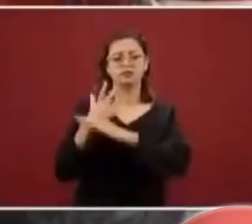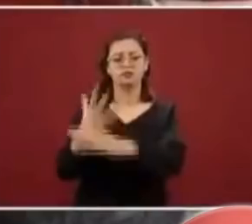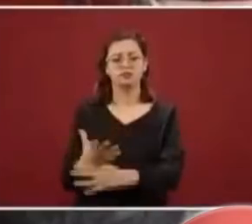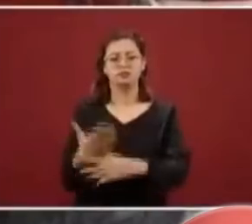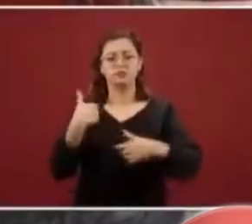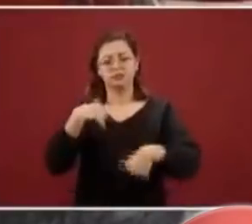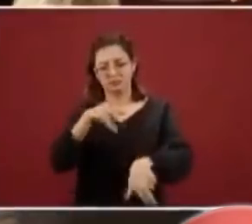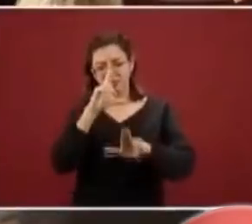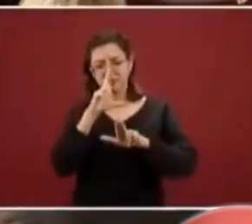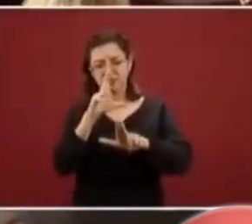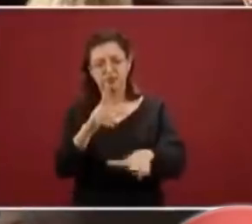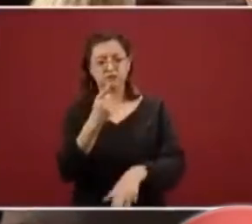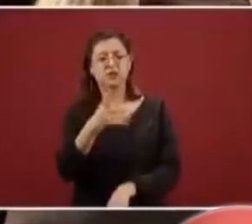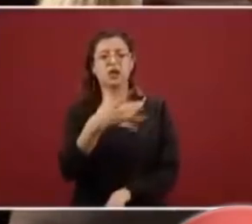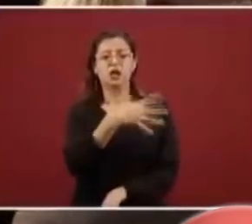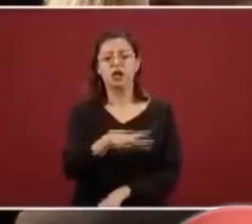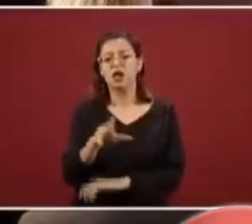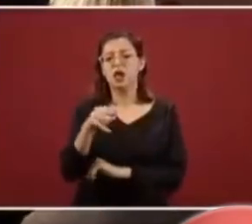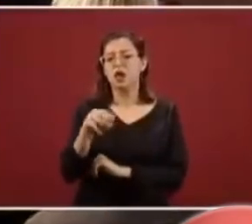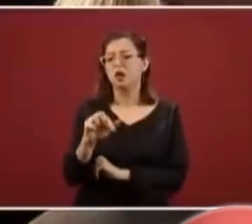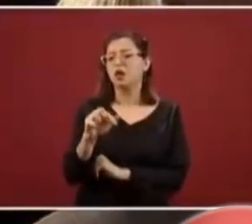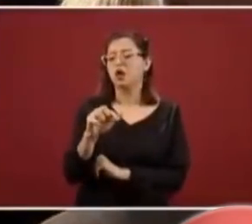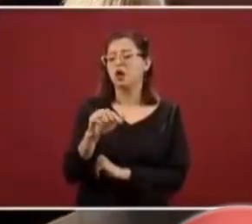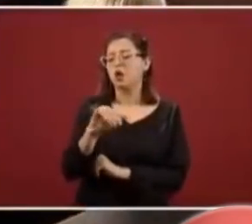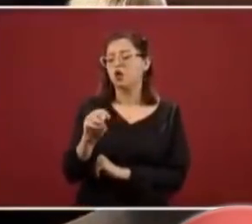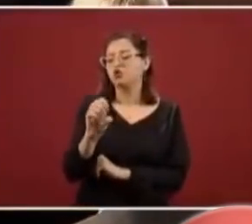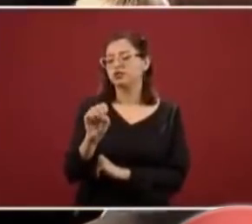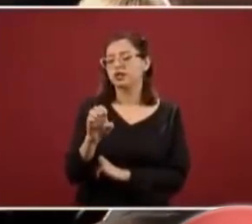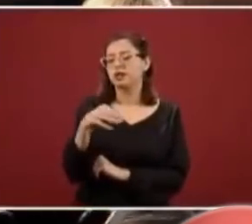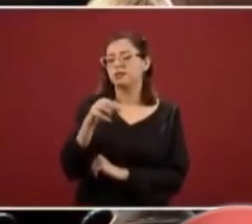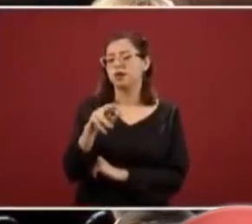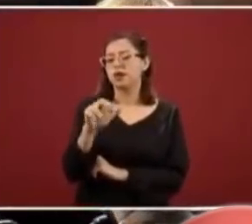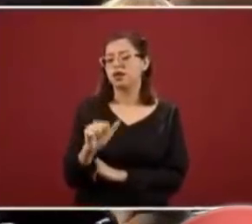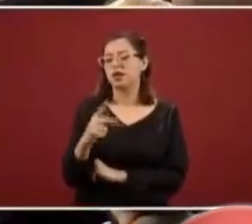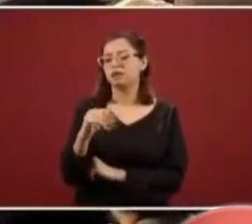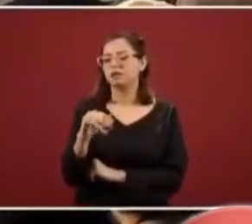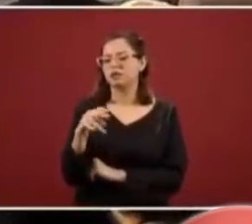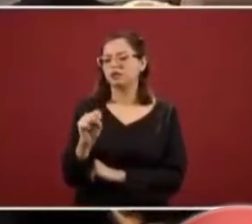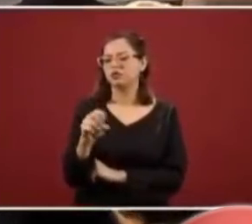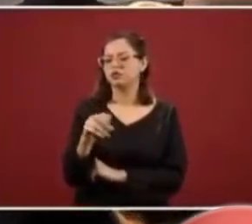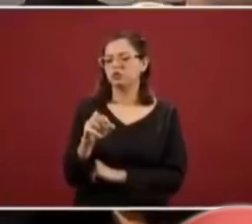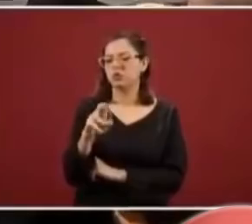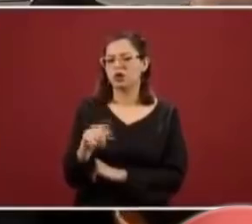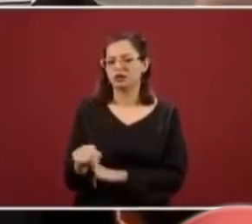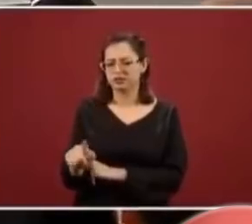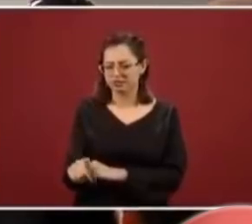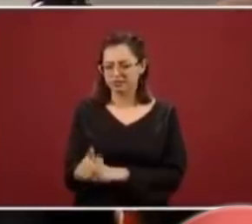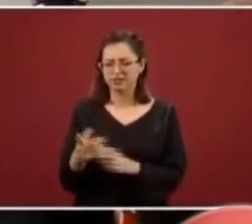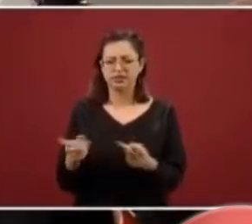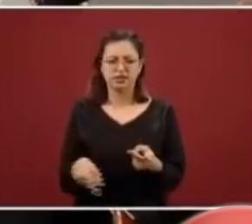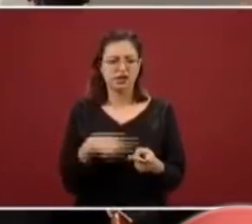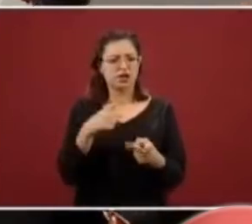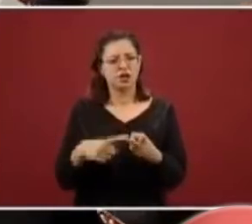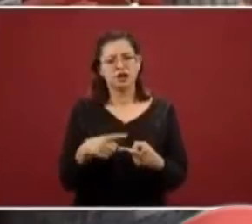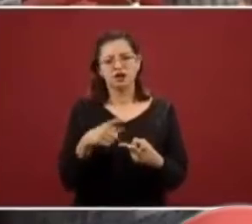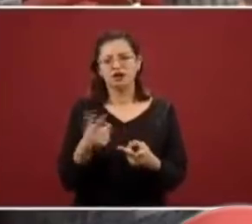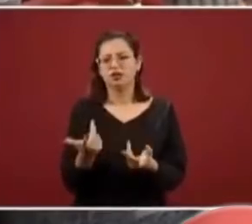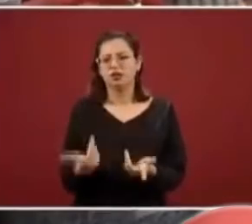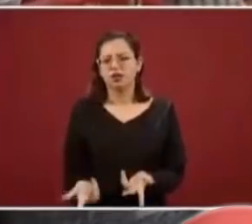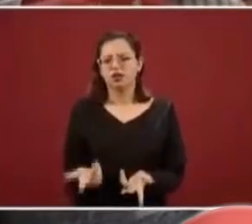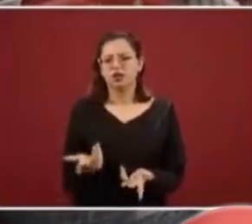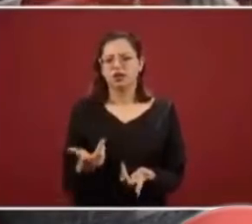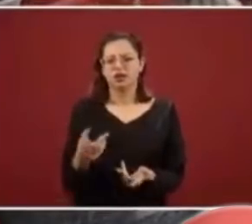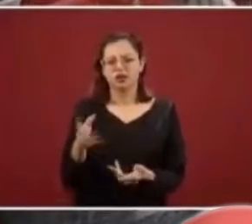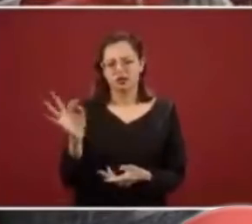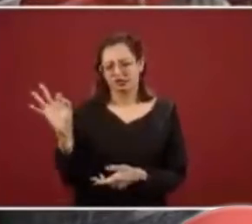un homenaje al general José María Pino Suárez, ¿no? Por ejemplo. ¿Está aquí o está el tuit de la… Y seguramente la señora